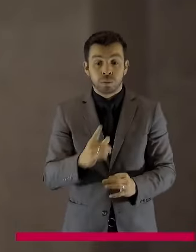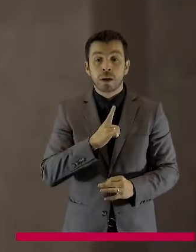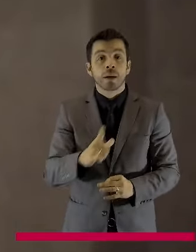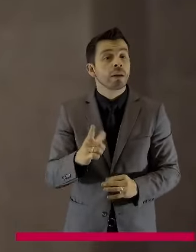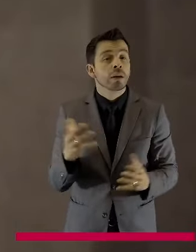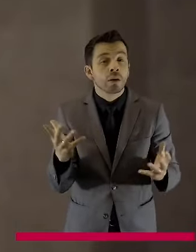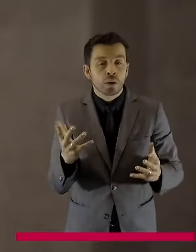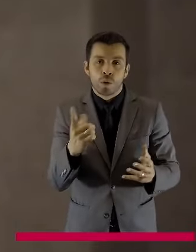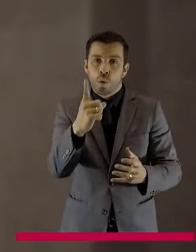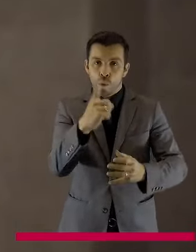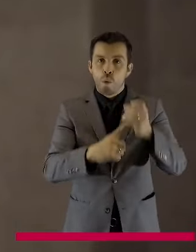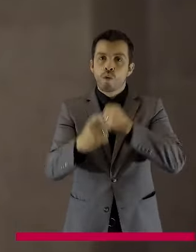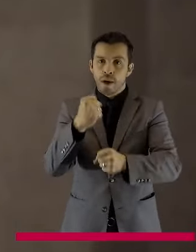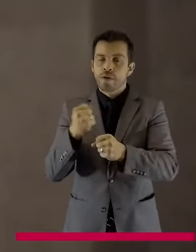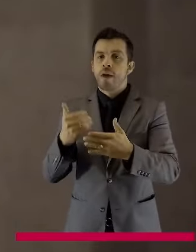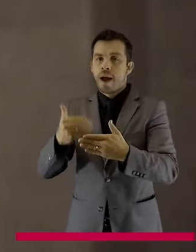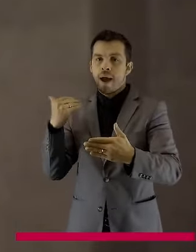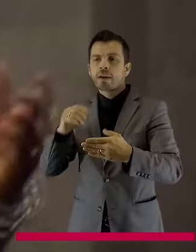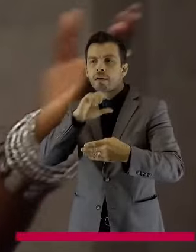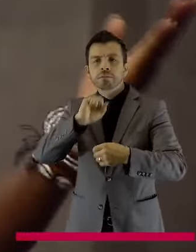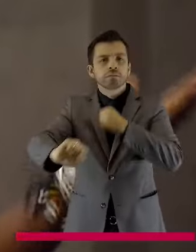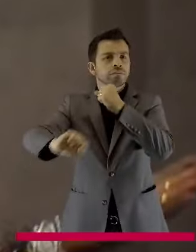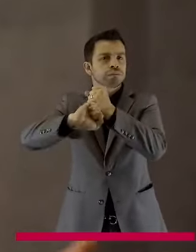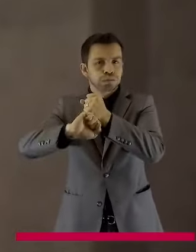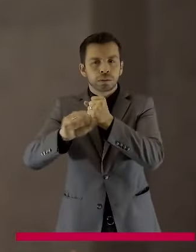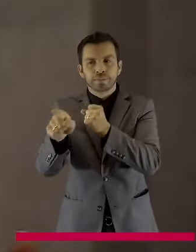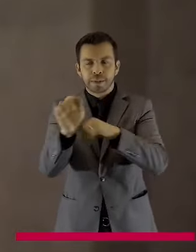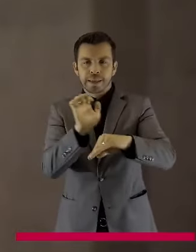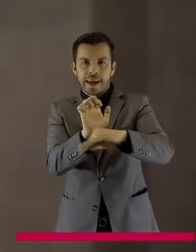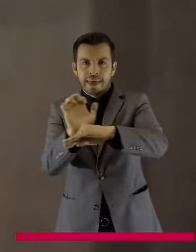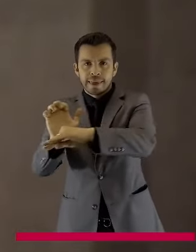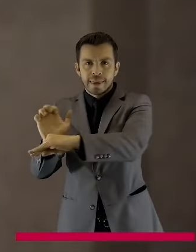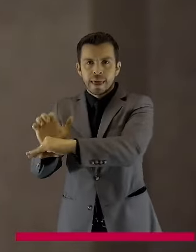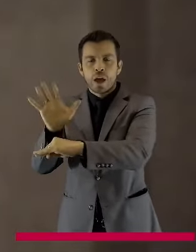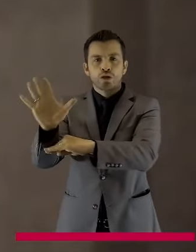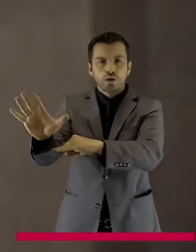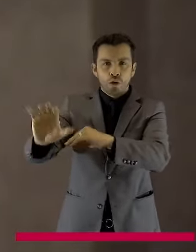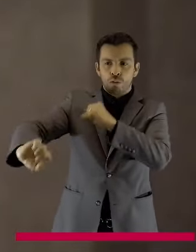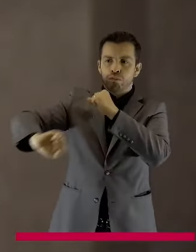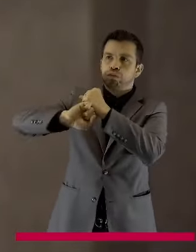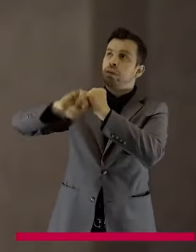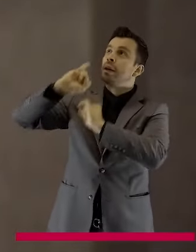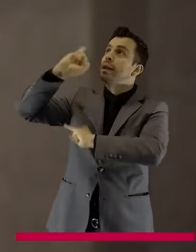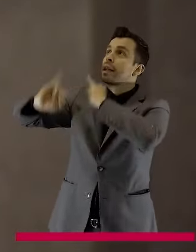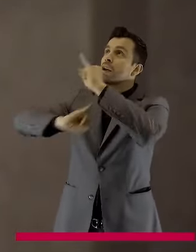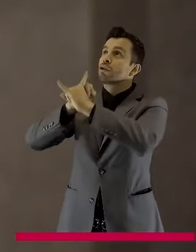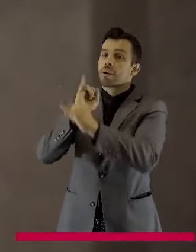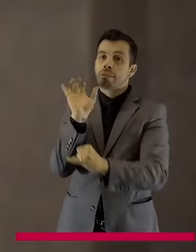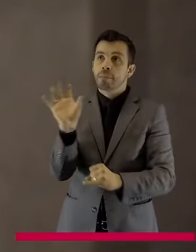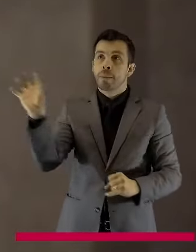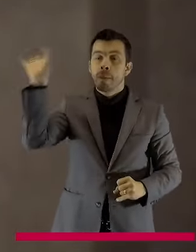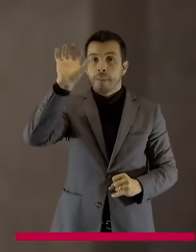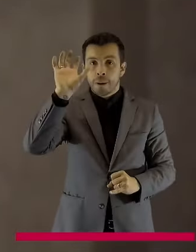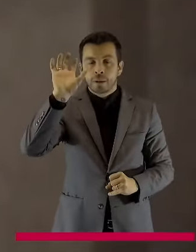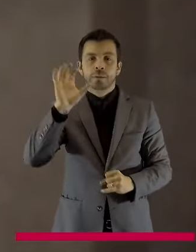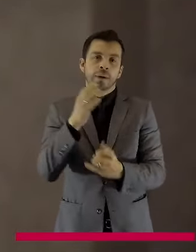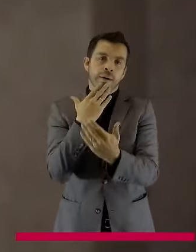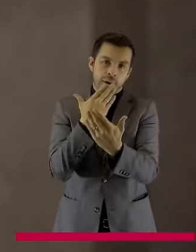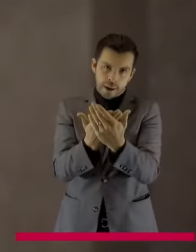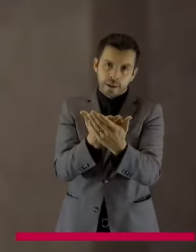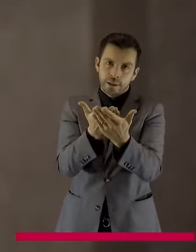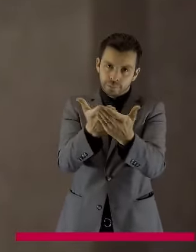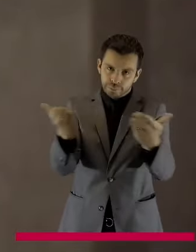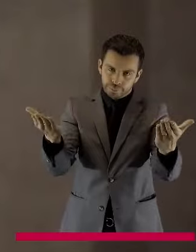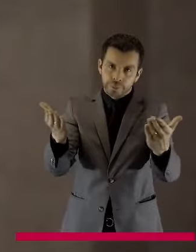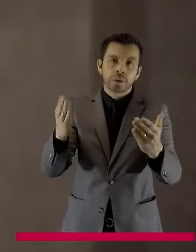pasado con el apoyo de varias entidades de cooperación internacional que agradezco también a